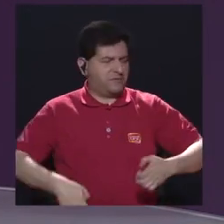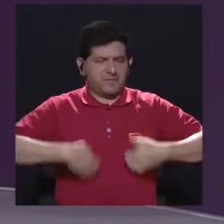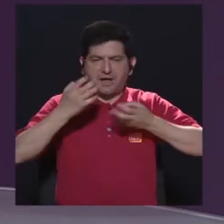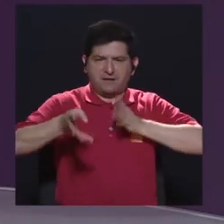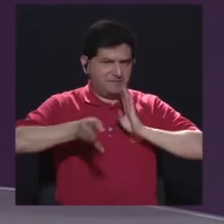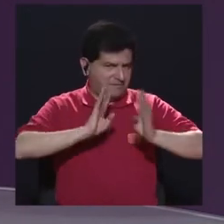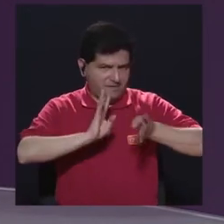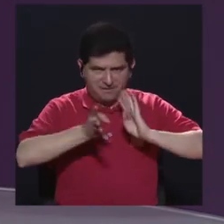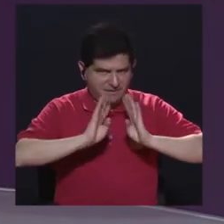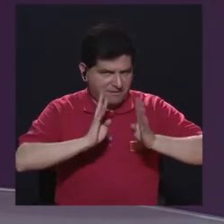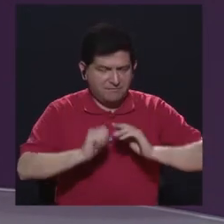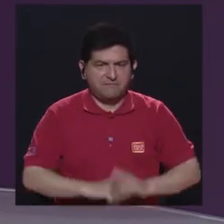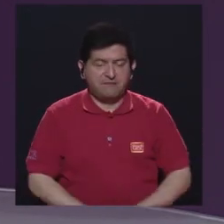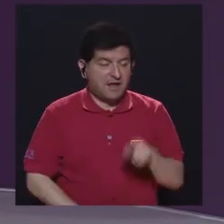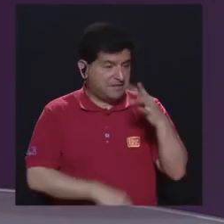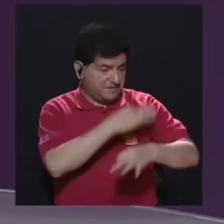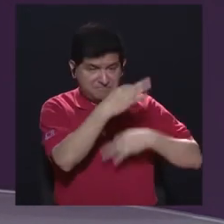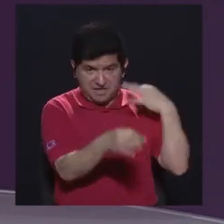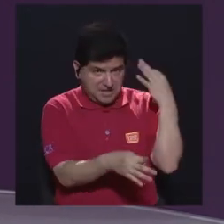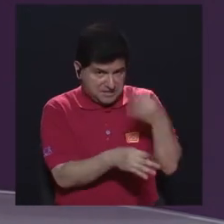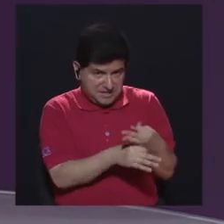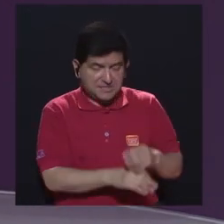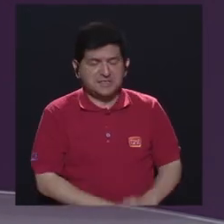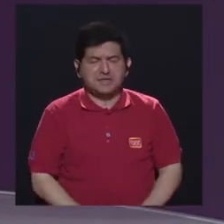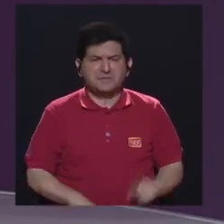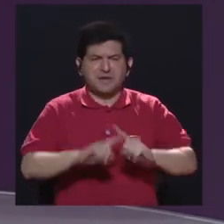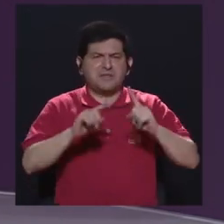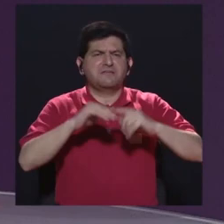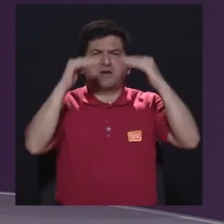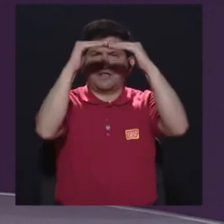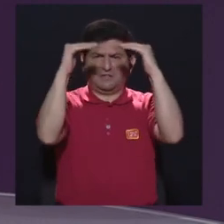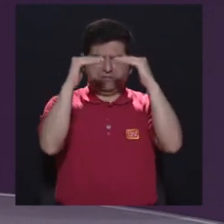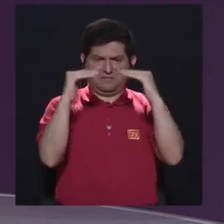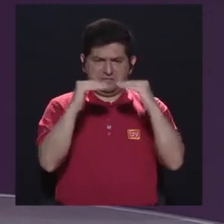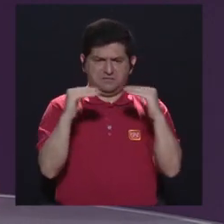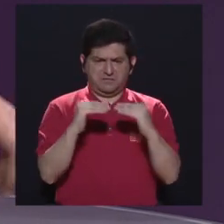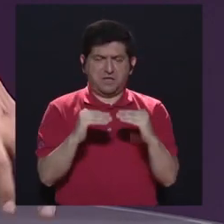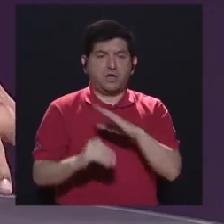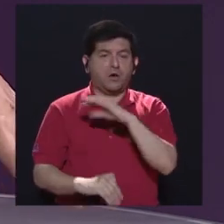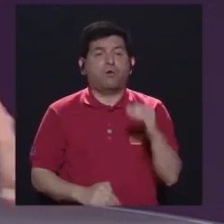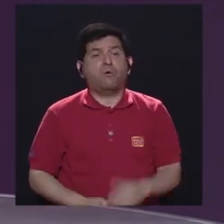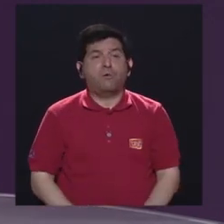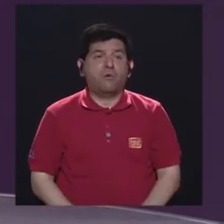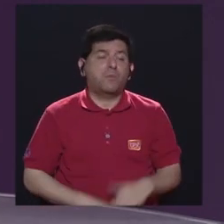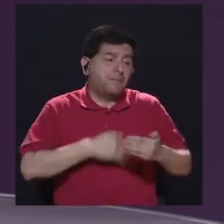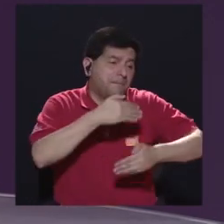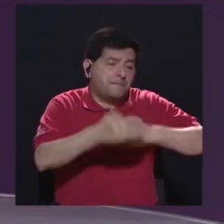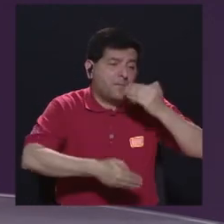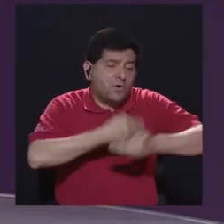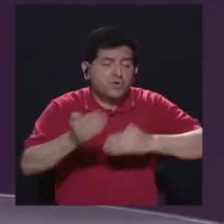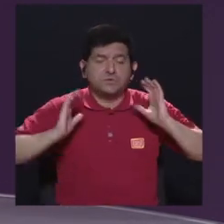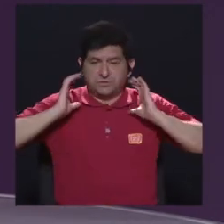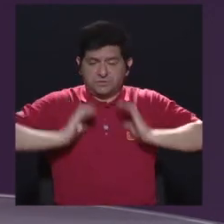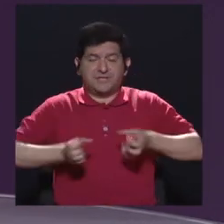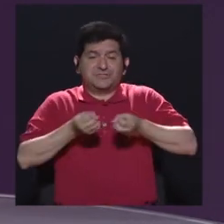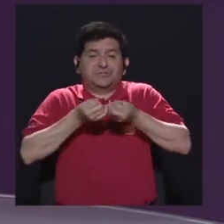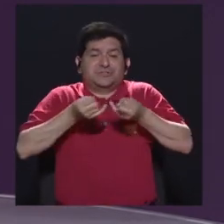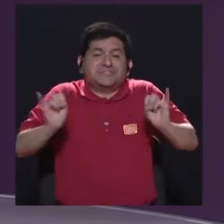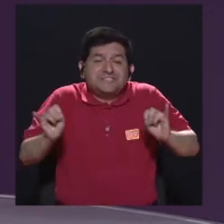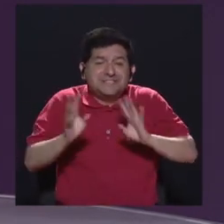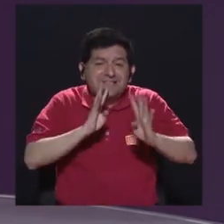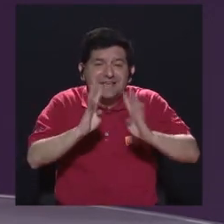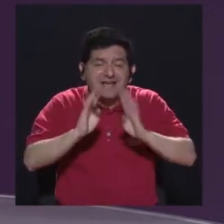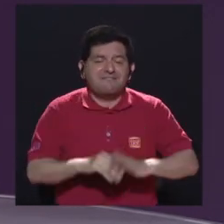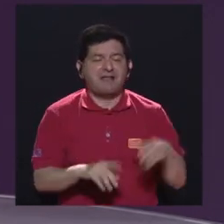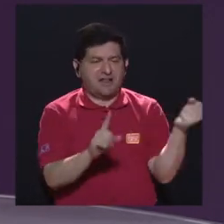hablar de este tipo de jerarquizaciones o de agenciación del cuerpo, uh-huh, sin hablar